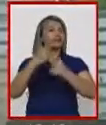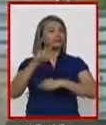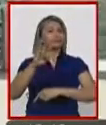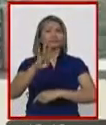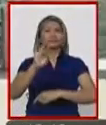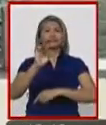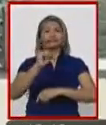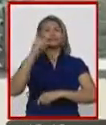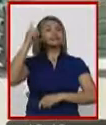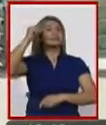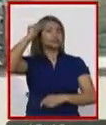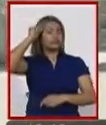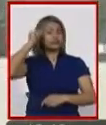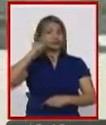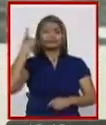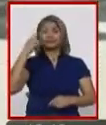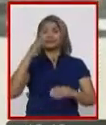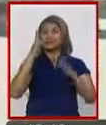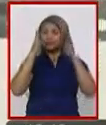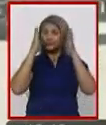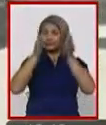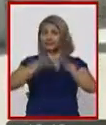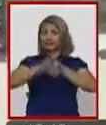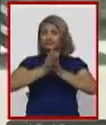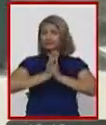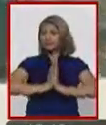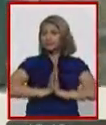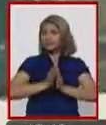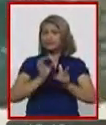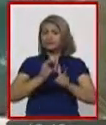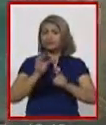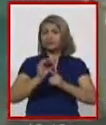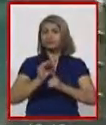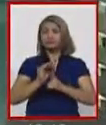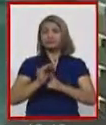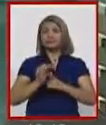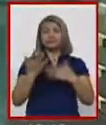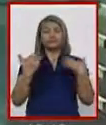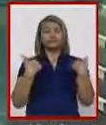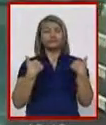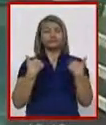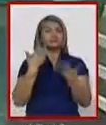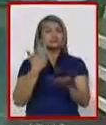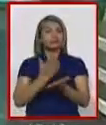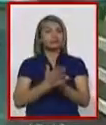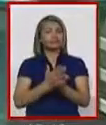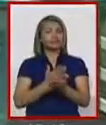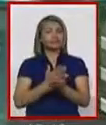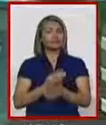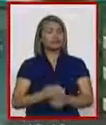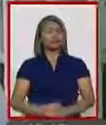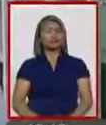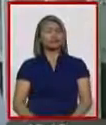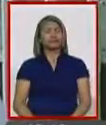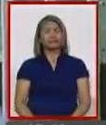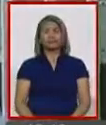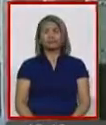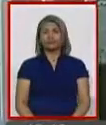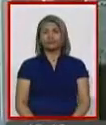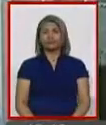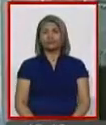48 horas al gobierno para que atienda sus demandas de lo contrario ingresarán en medidas radicales